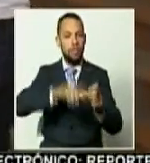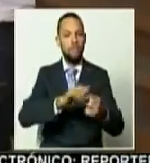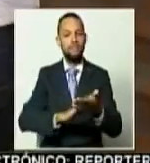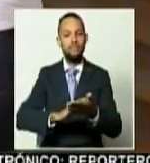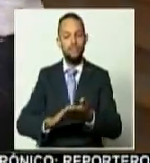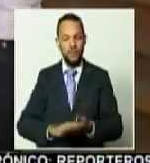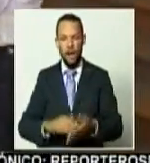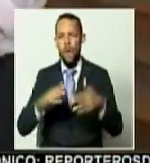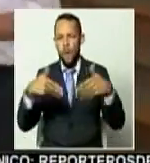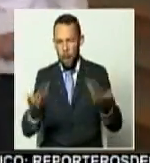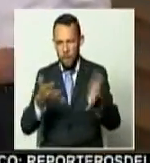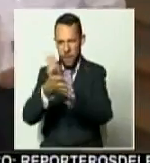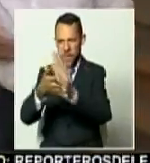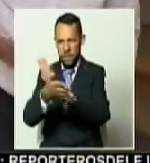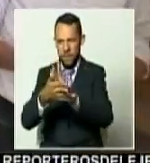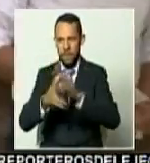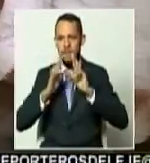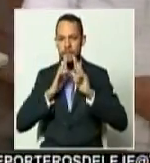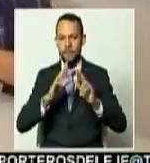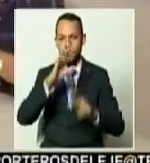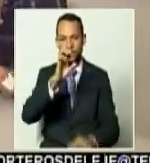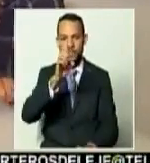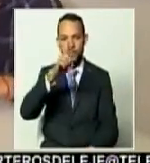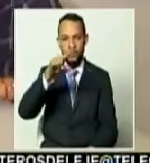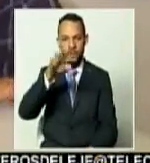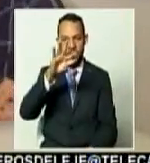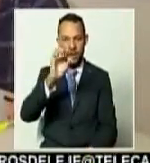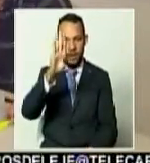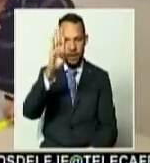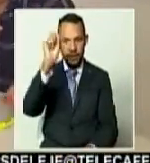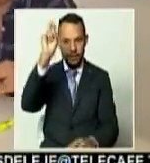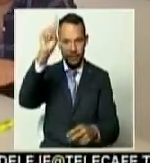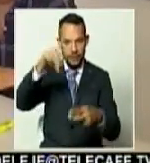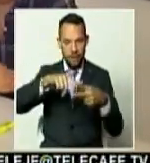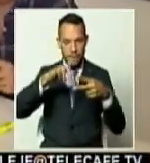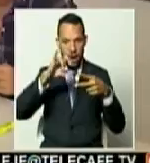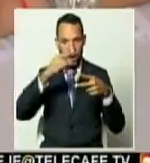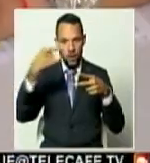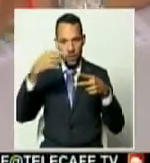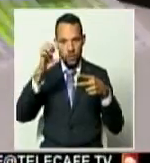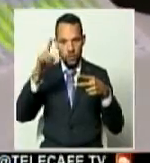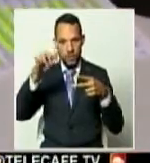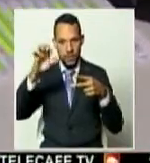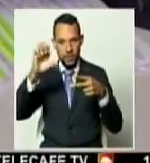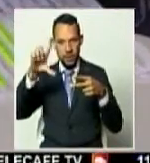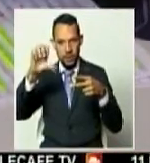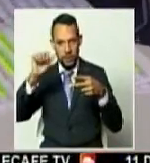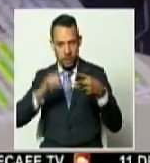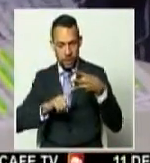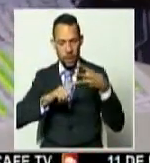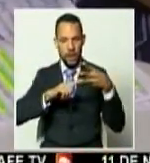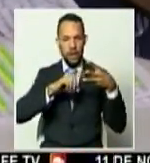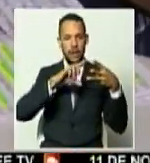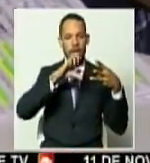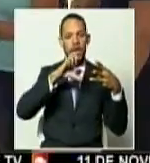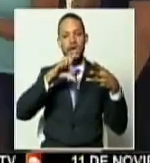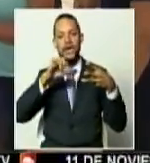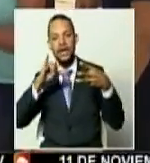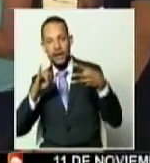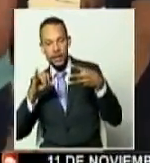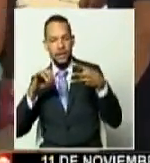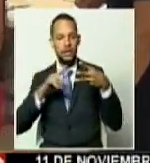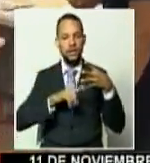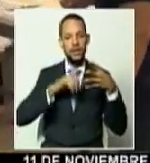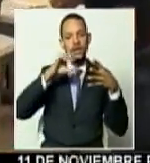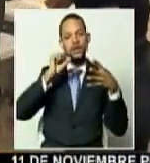votación quedó de la siguiente manera: Esteban Bernal 142 votos, Luz Estela León 96, Enid Tobón 231 votos,